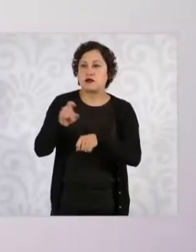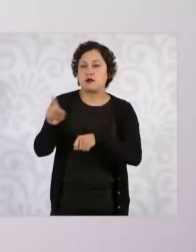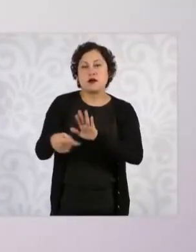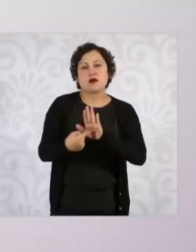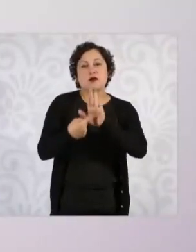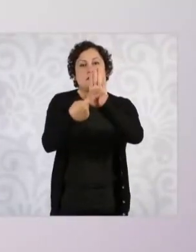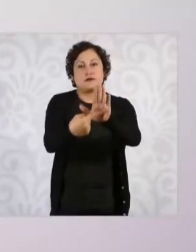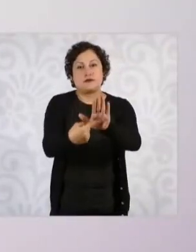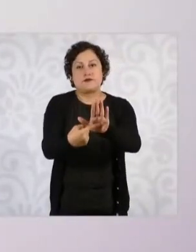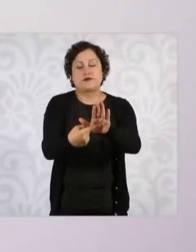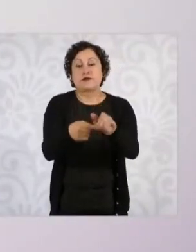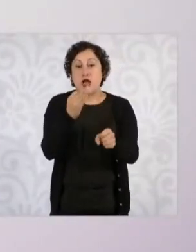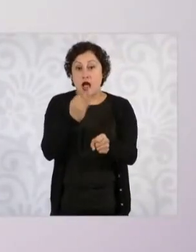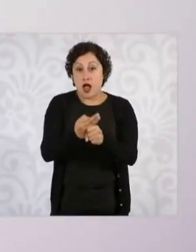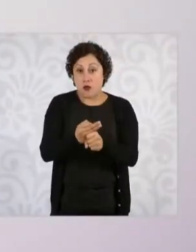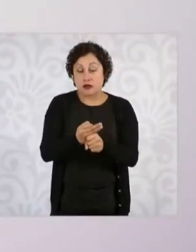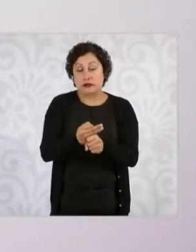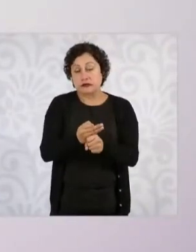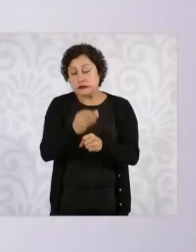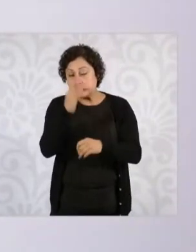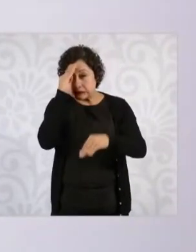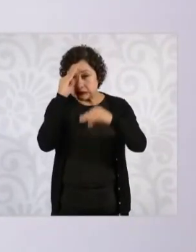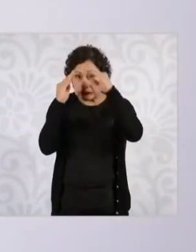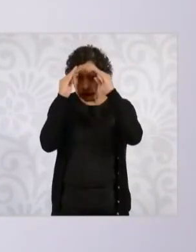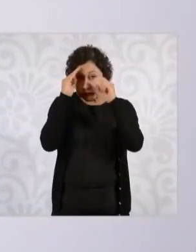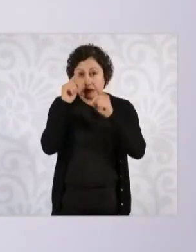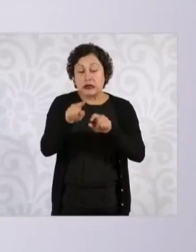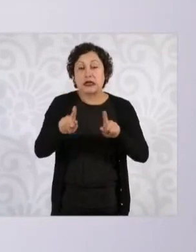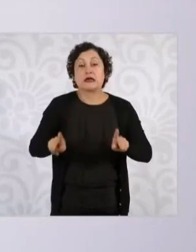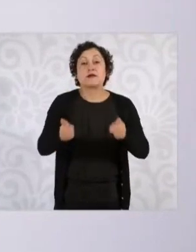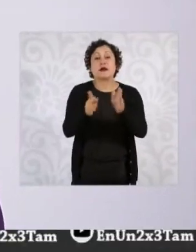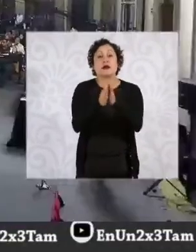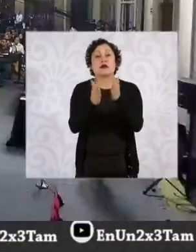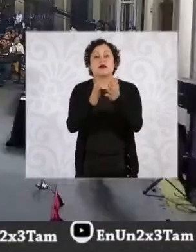considerado lo de catálogo pero le planteo que se